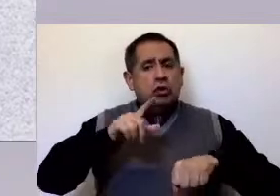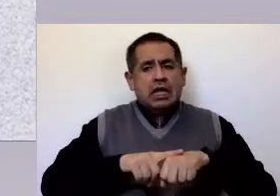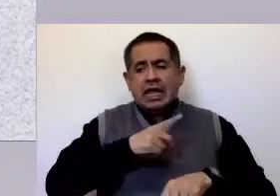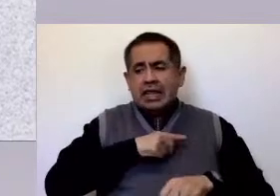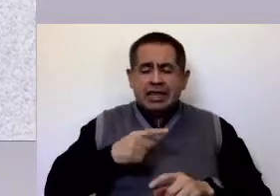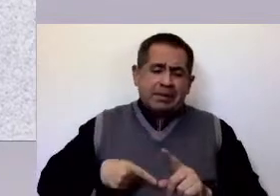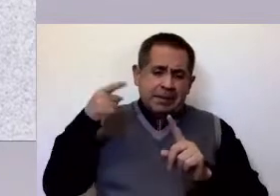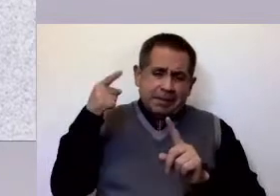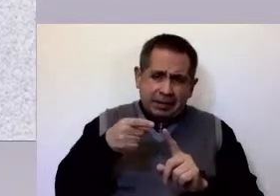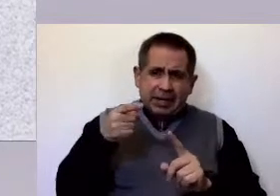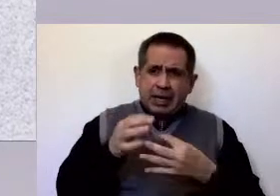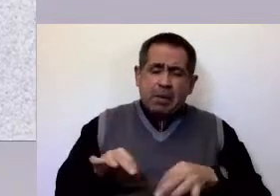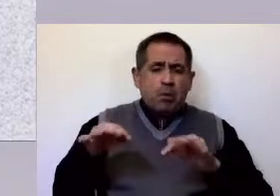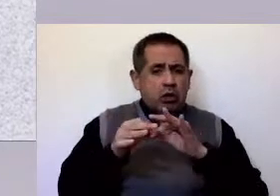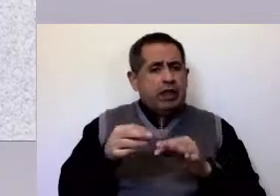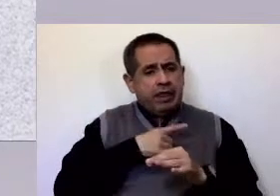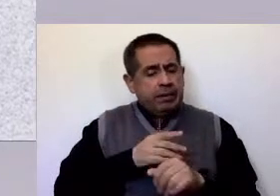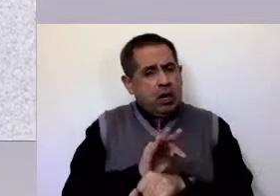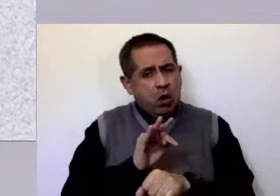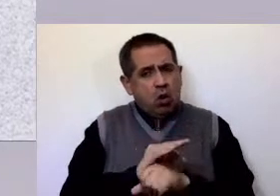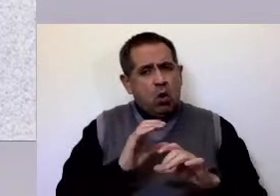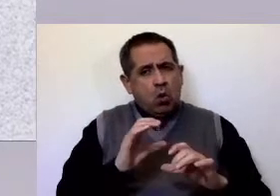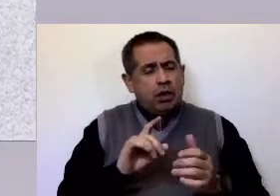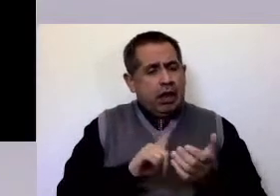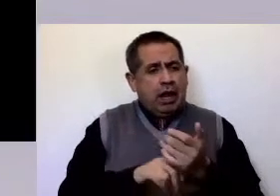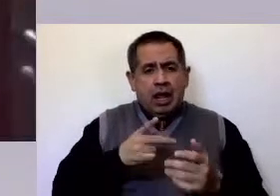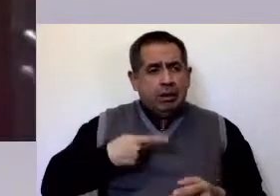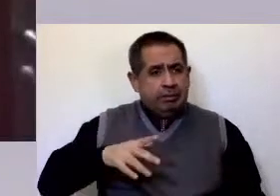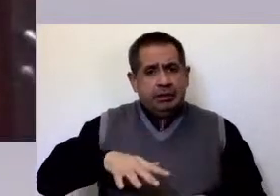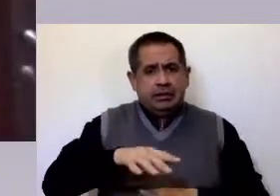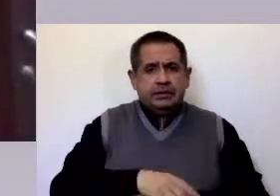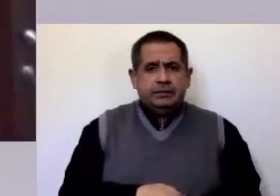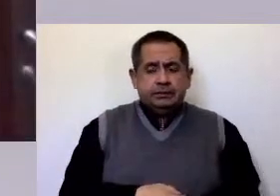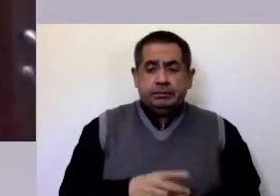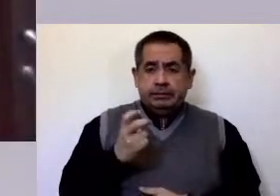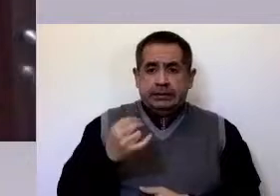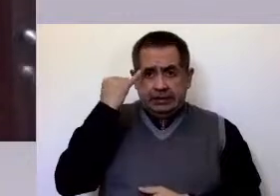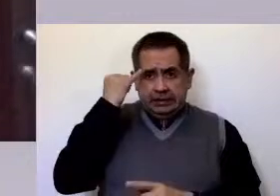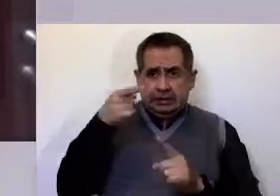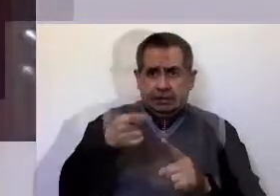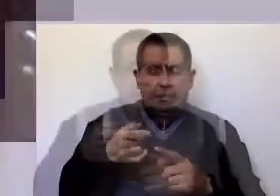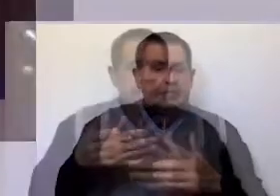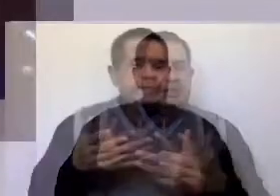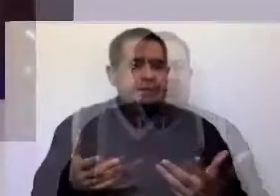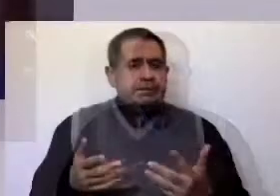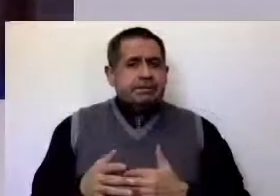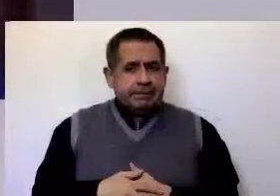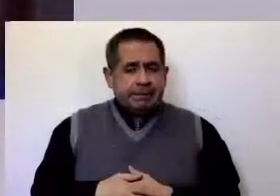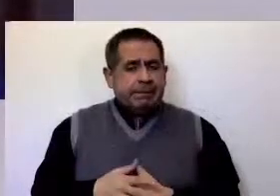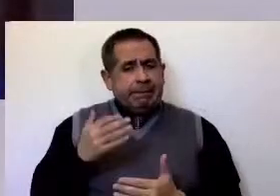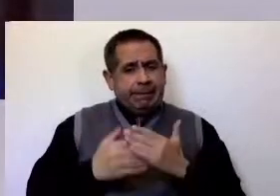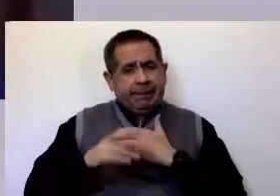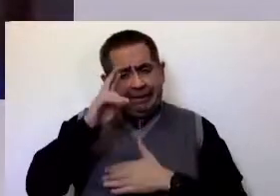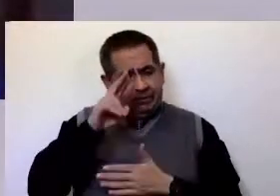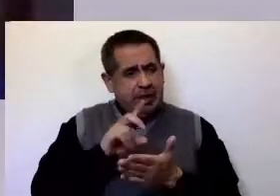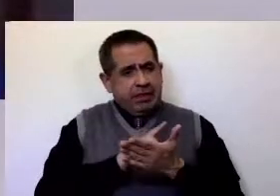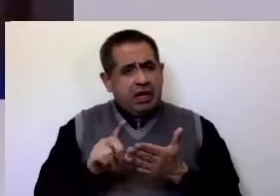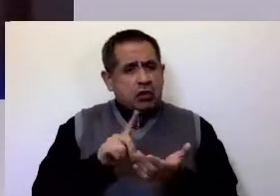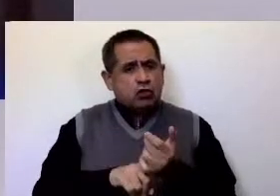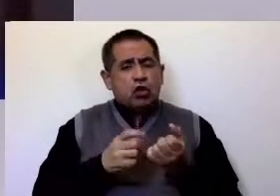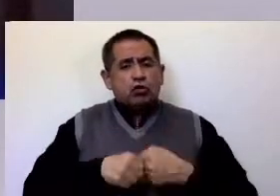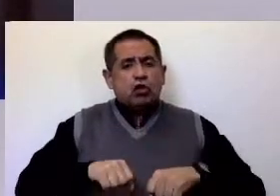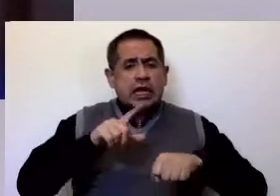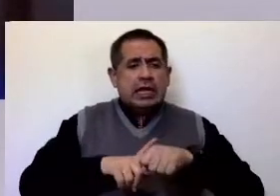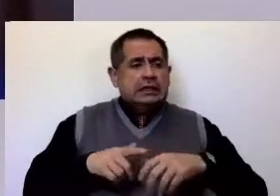que debe ser protegido por el estado en ese tenor entiende que se viola el núcleo esencial de los derechos sociales cuando